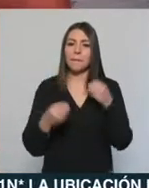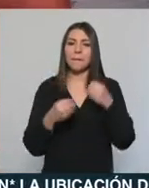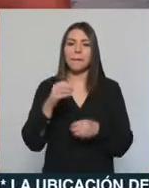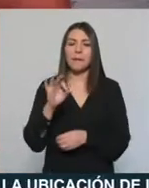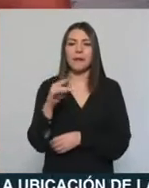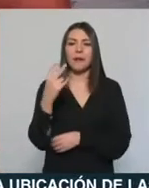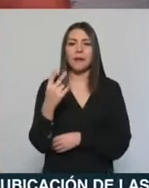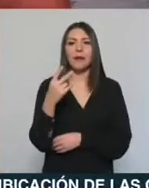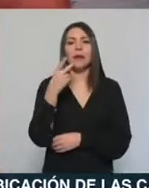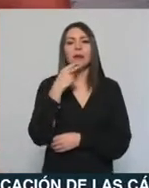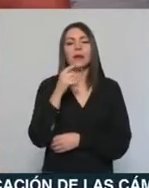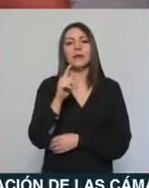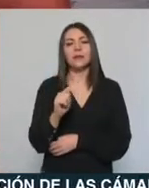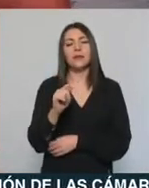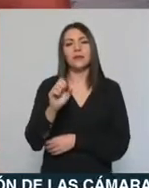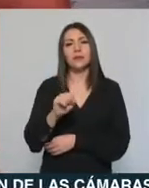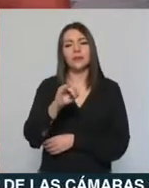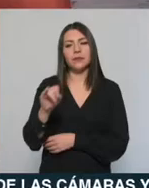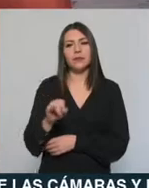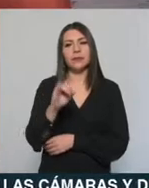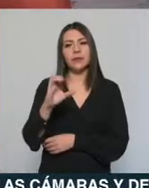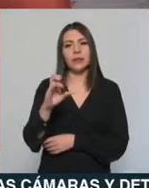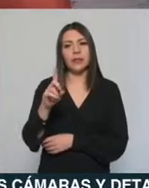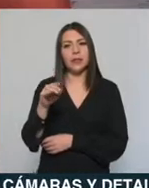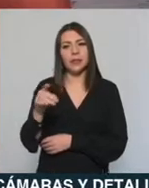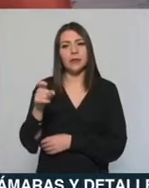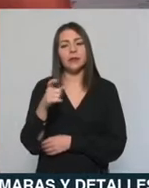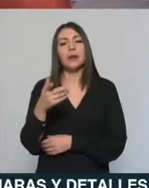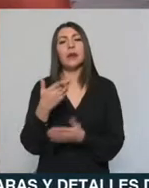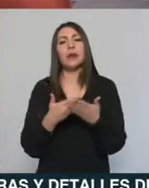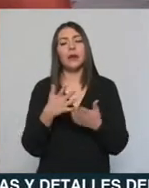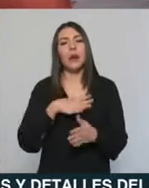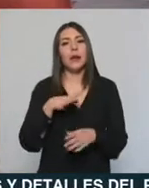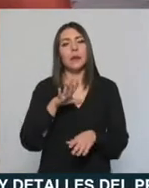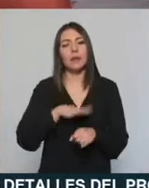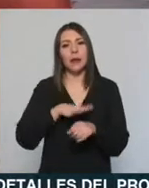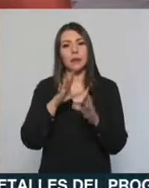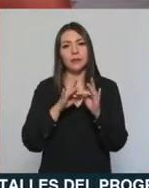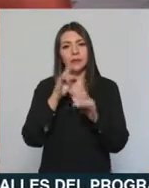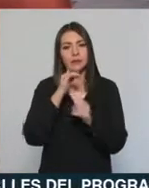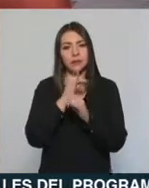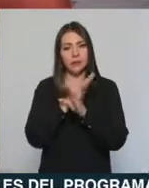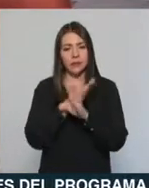familiar del Tribunal Superior de Justicia de la Ciudad de México. Hay más información, juez. Muchísimas gracias. Contigo. Para servirles.